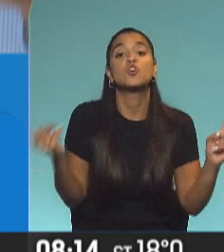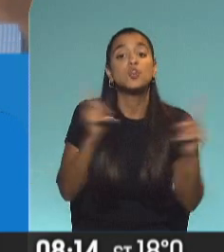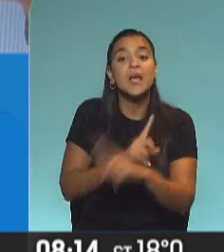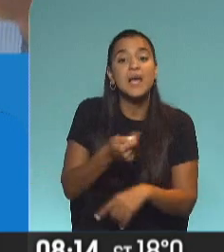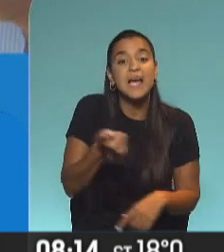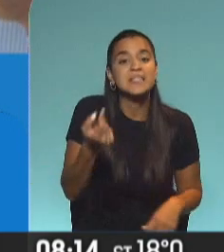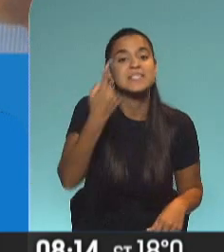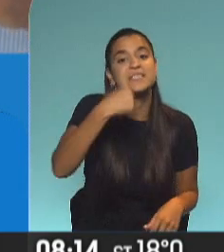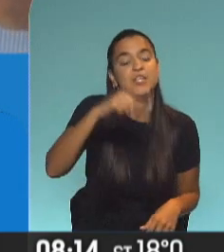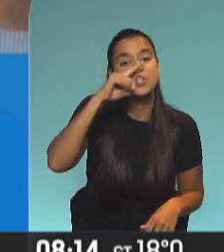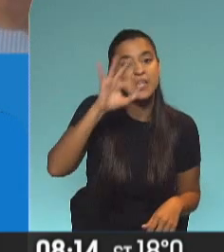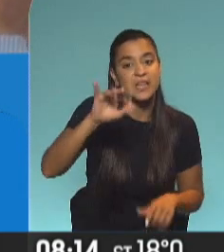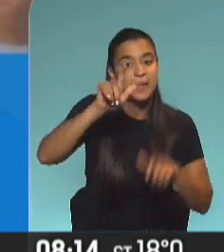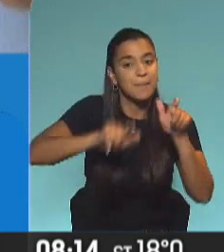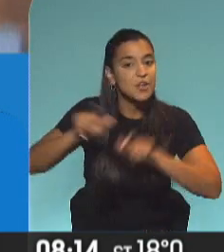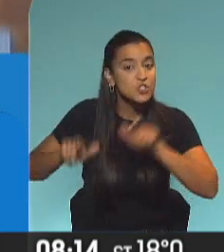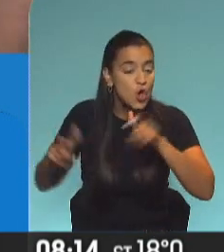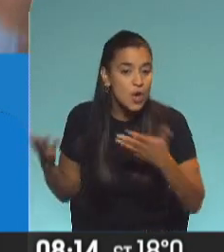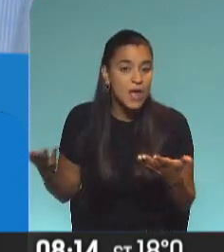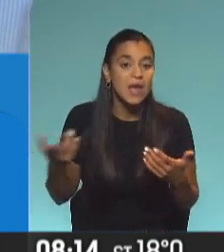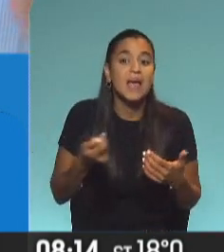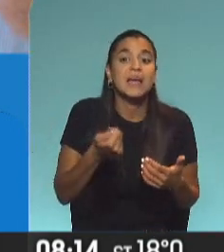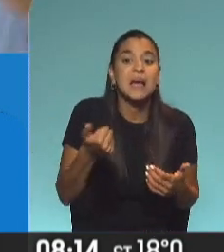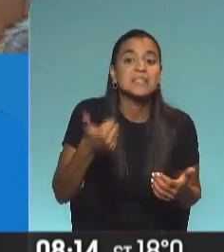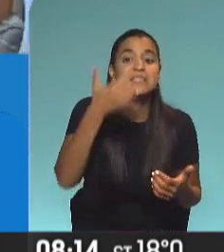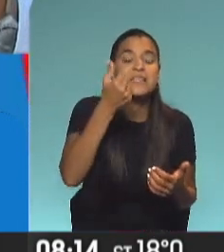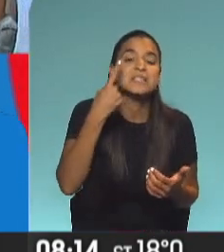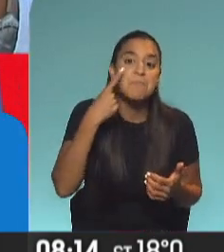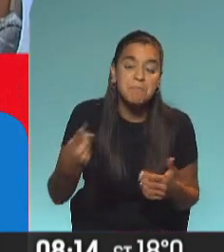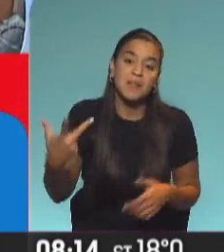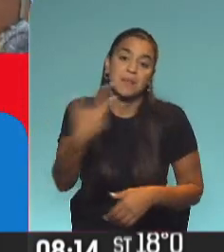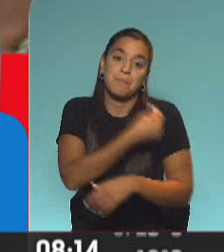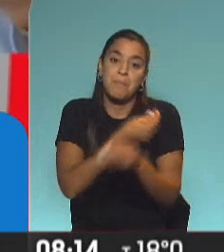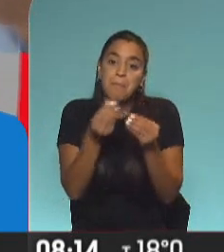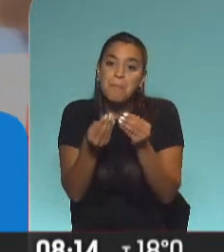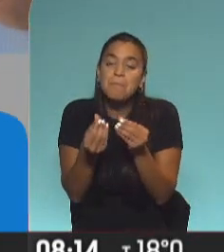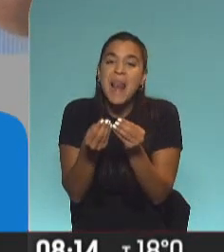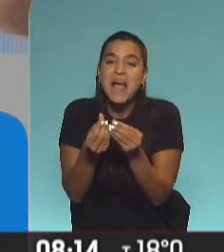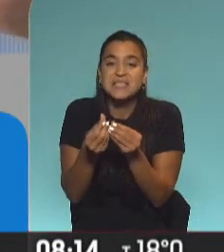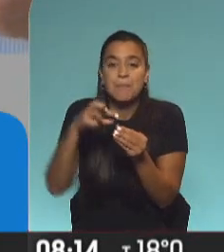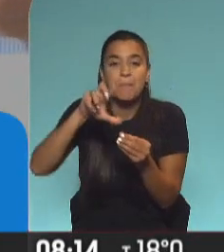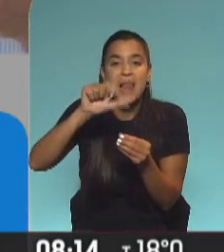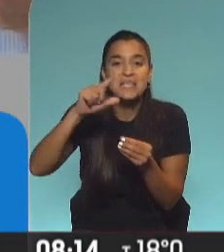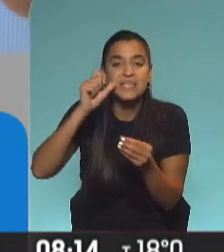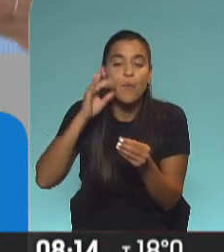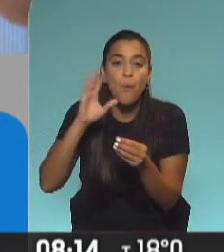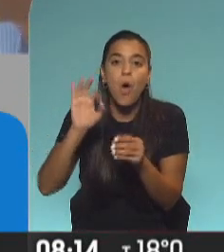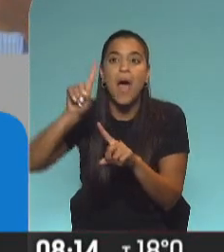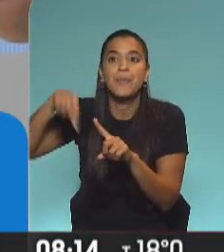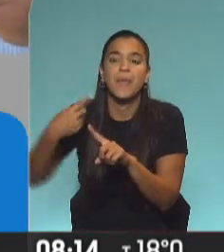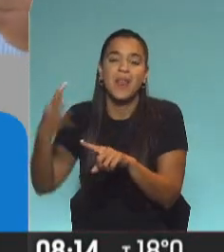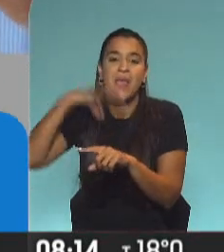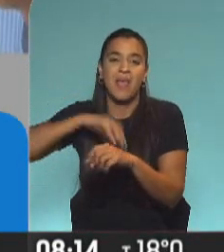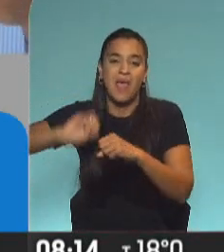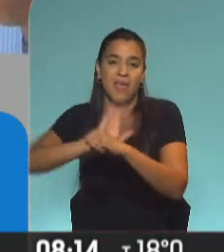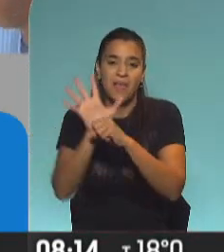casi 170 personas de las casi 6.000 que recibieron placebo son las personas que enfermaron. A partir